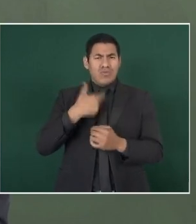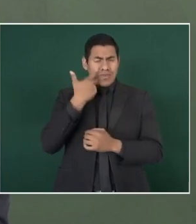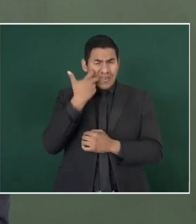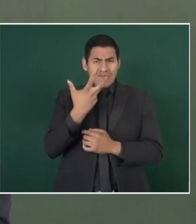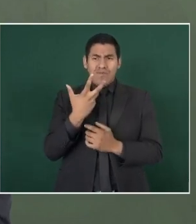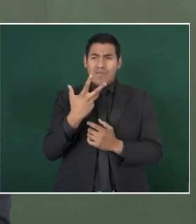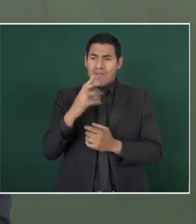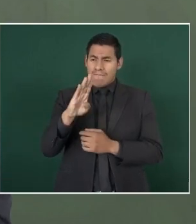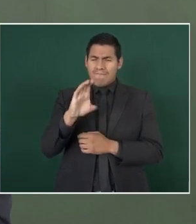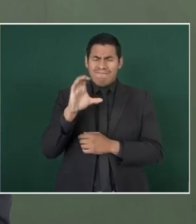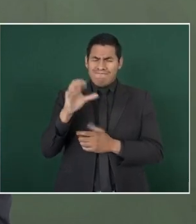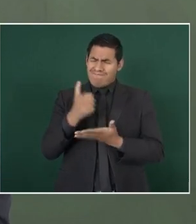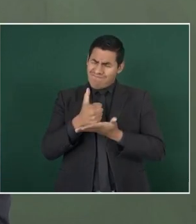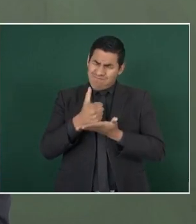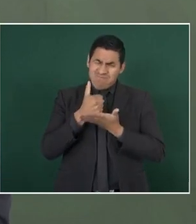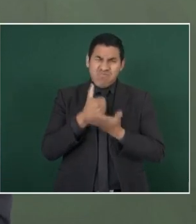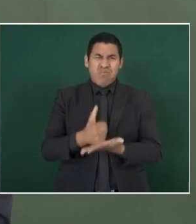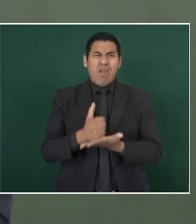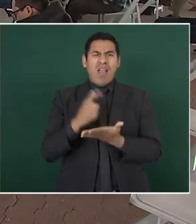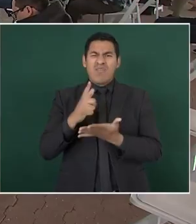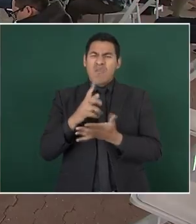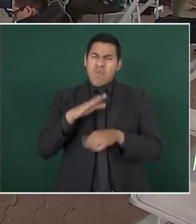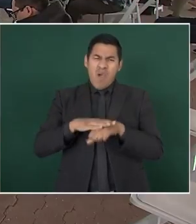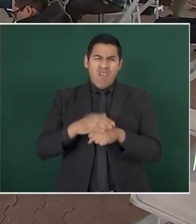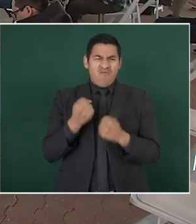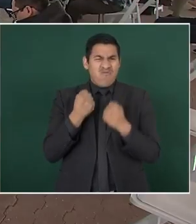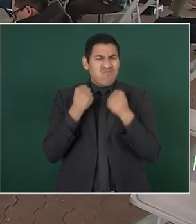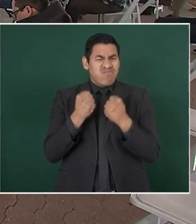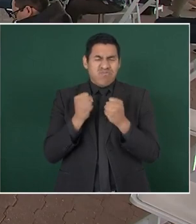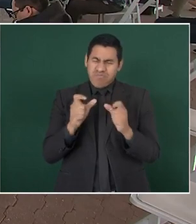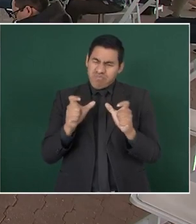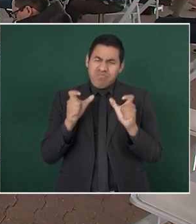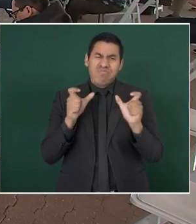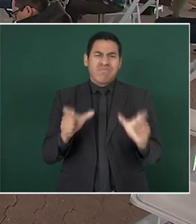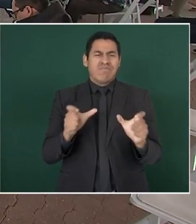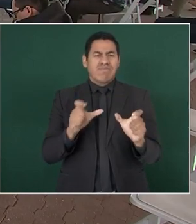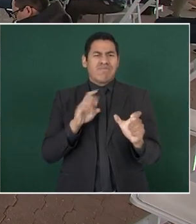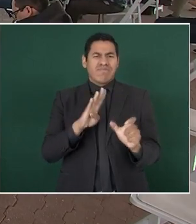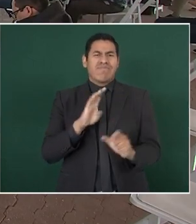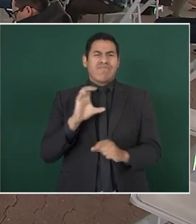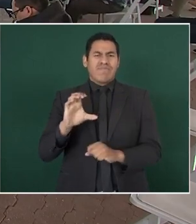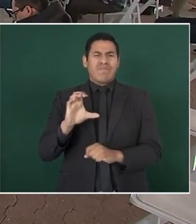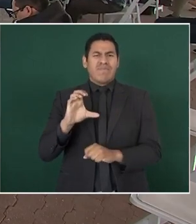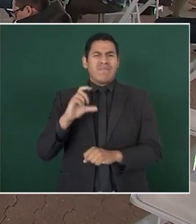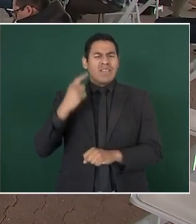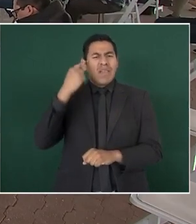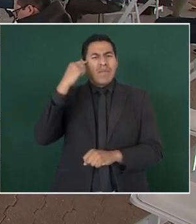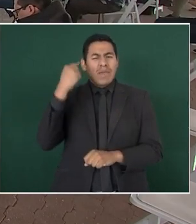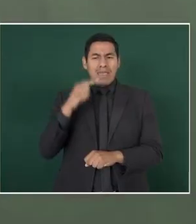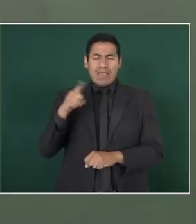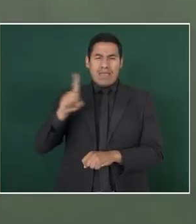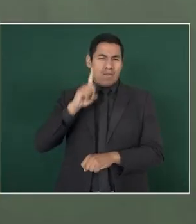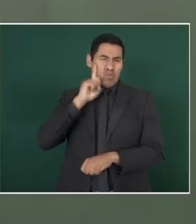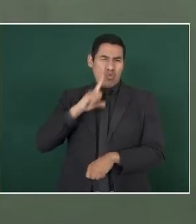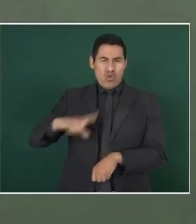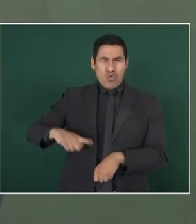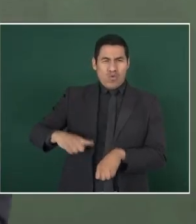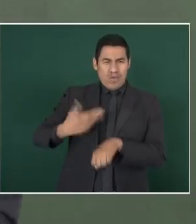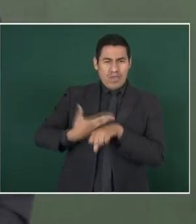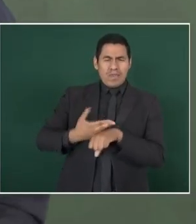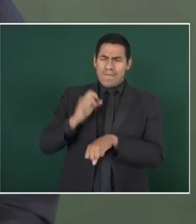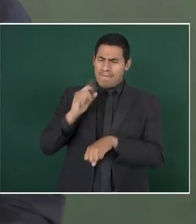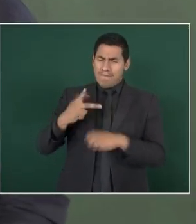Baja California. Vamos a seguir apoyando a la gobernadora y al